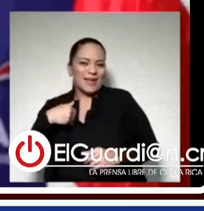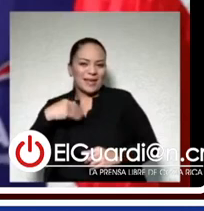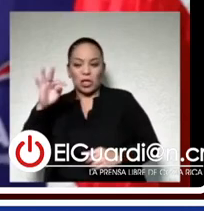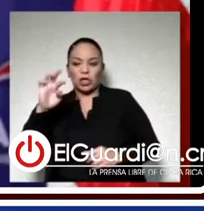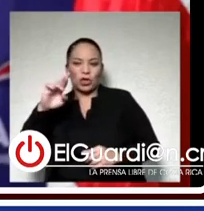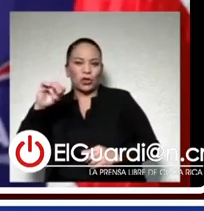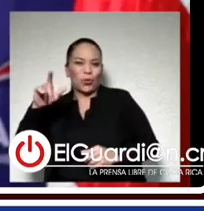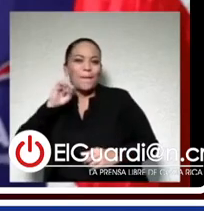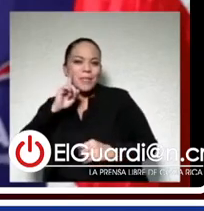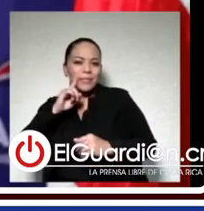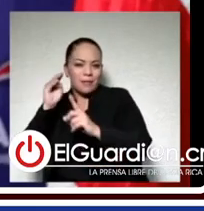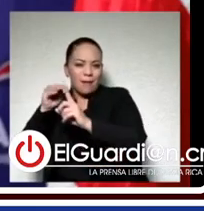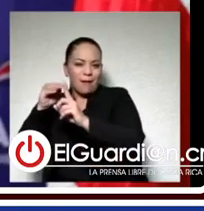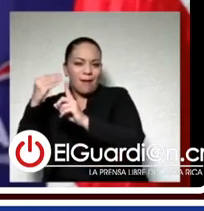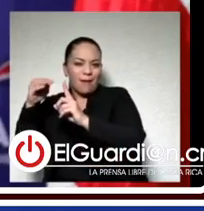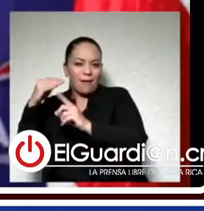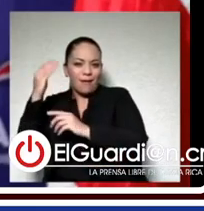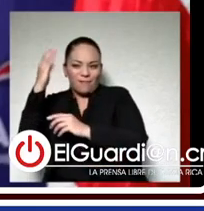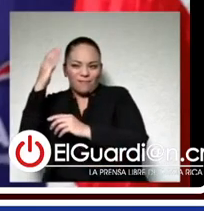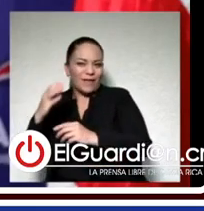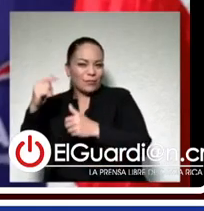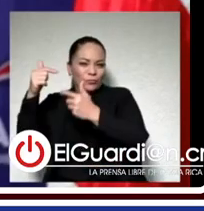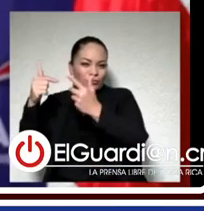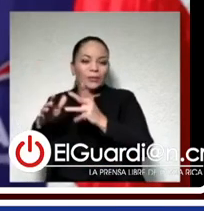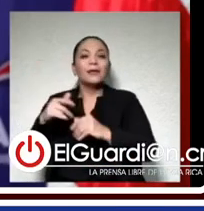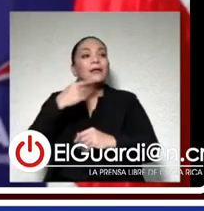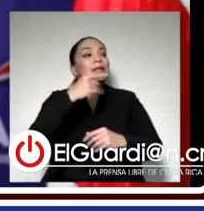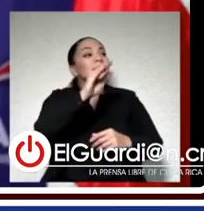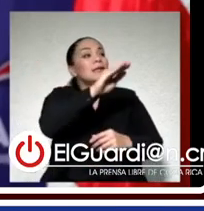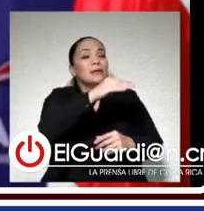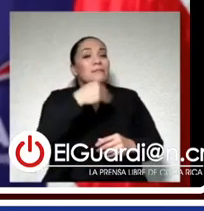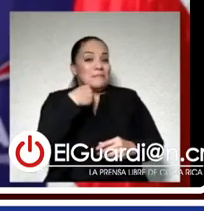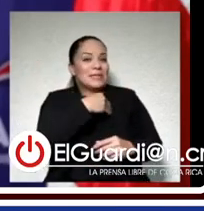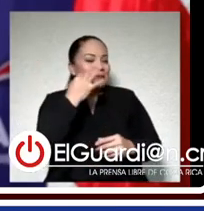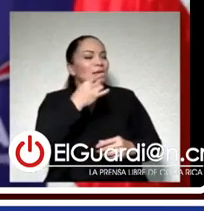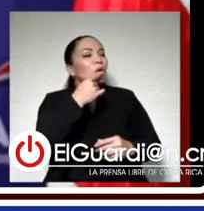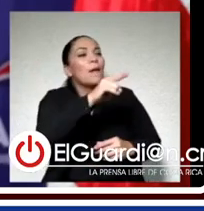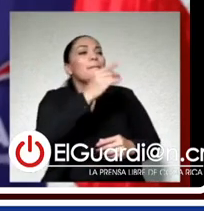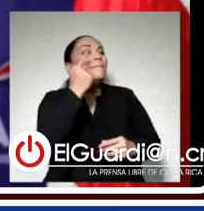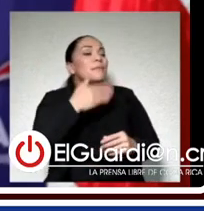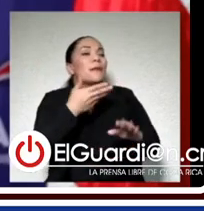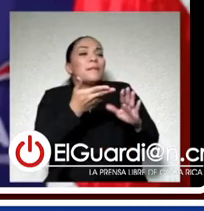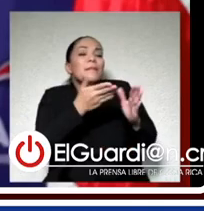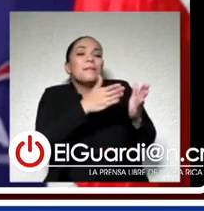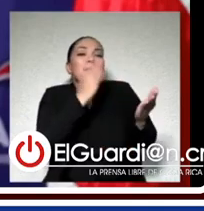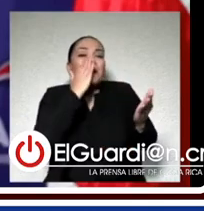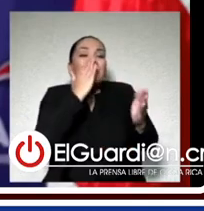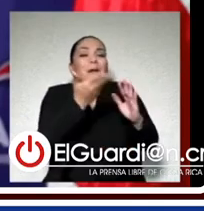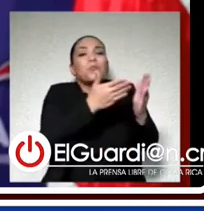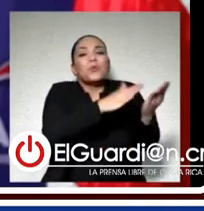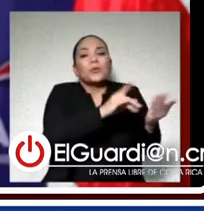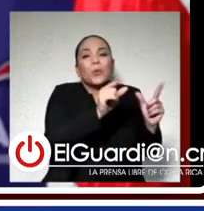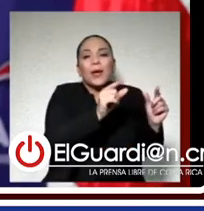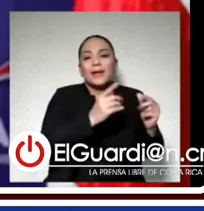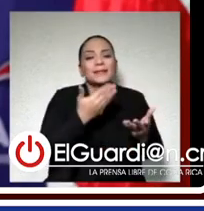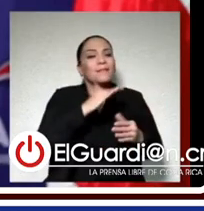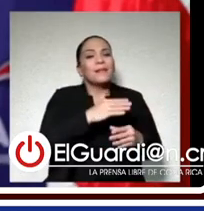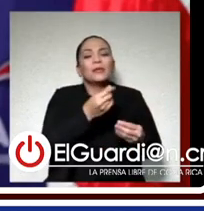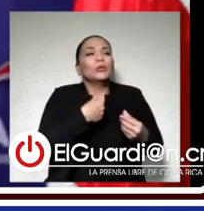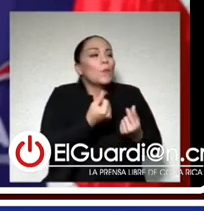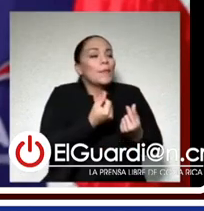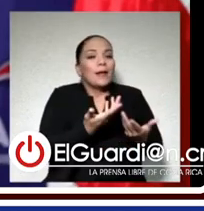de cáncer y no tengo con qué comer ni pagar la universidad. Y le pasa a esta señora, doña